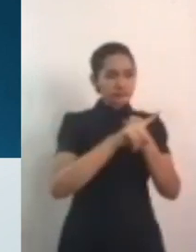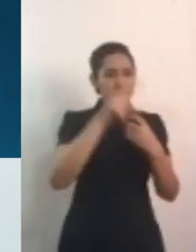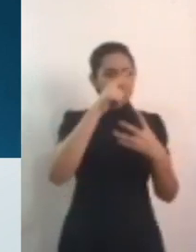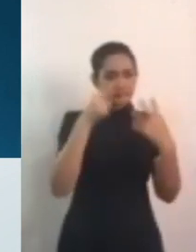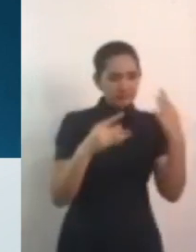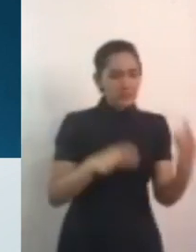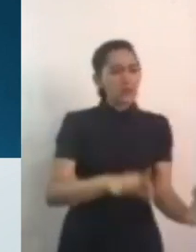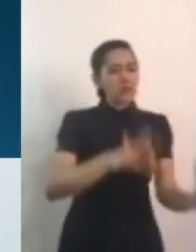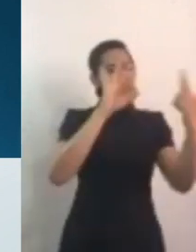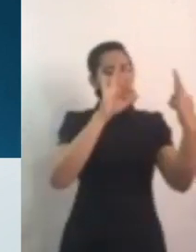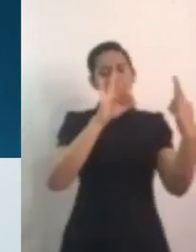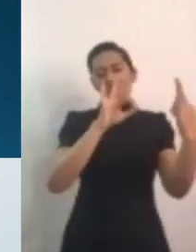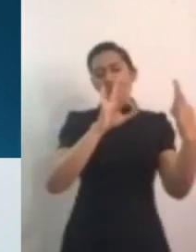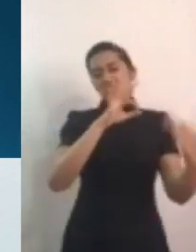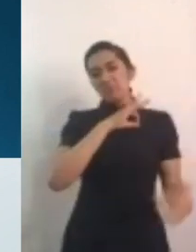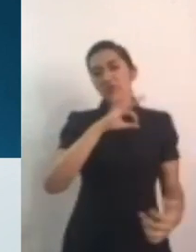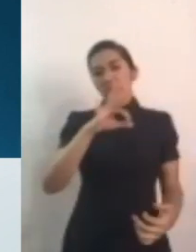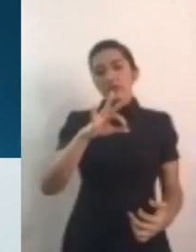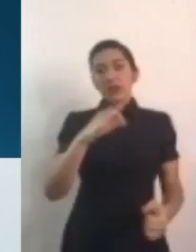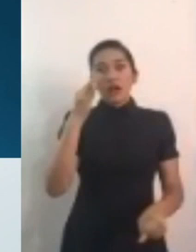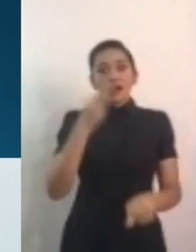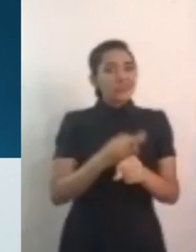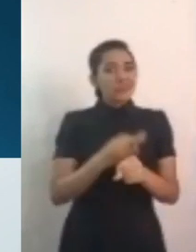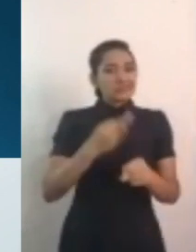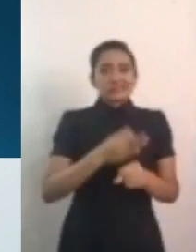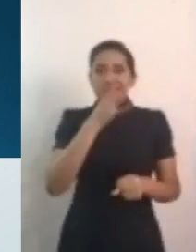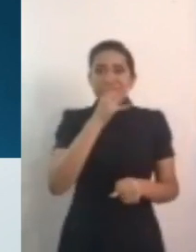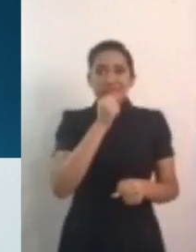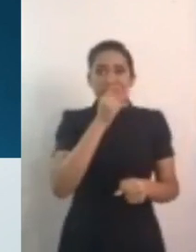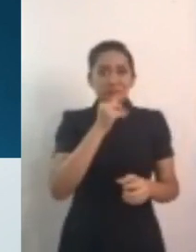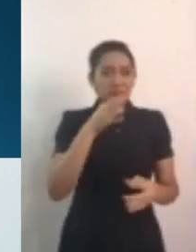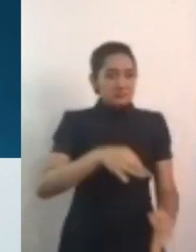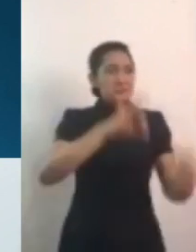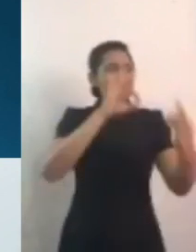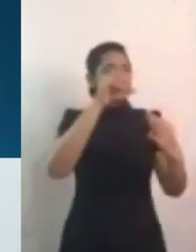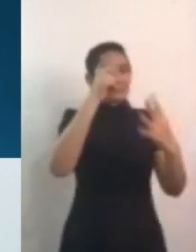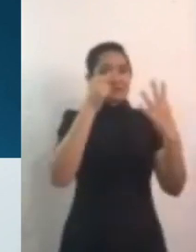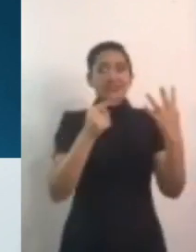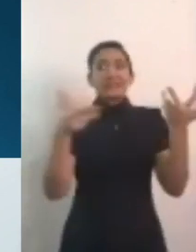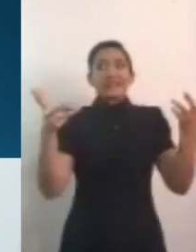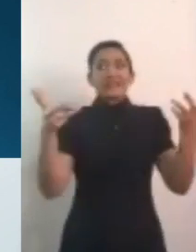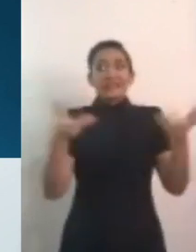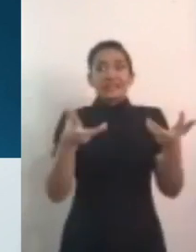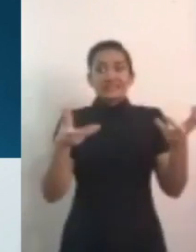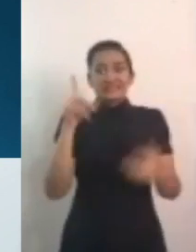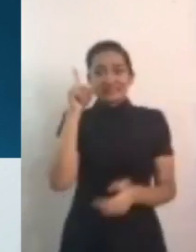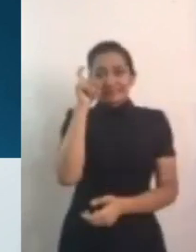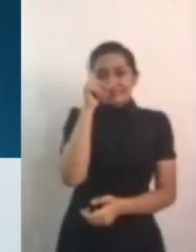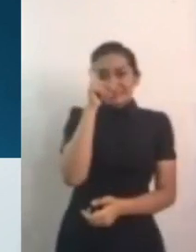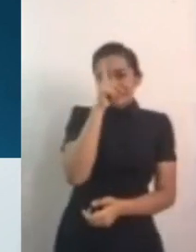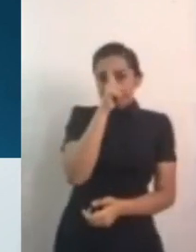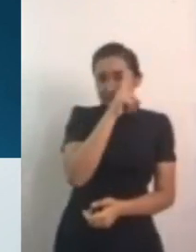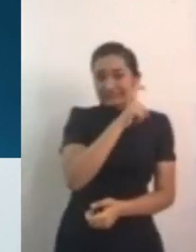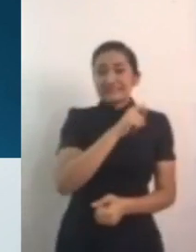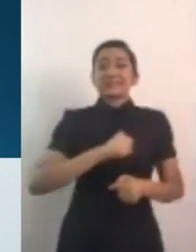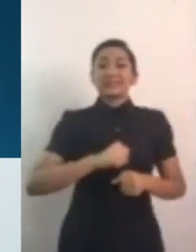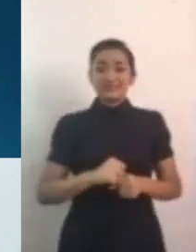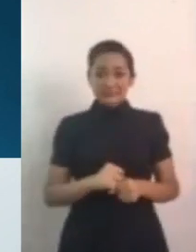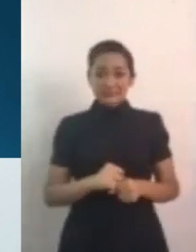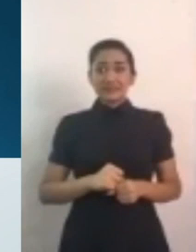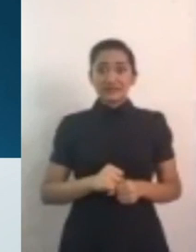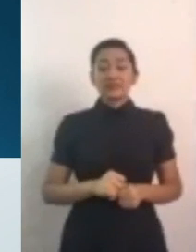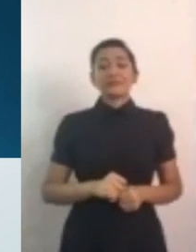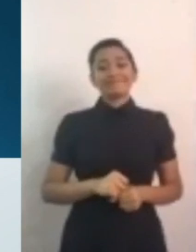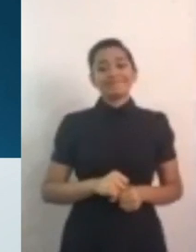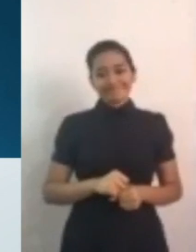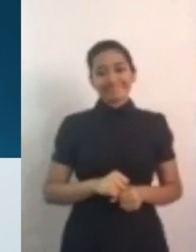tendrían una solución, tendrían un aspecto identificable que nos permite saber qué hacer.